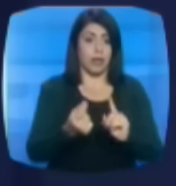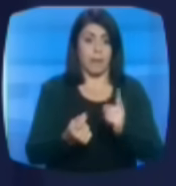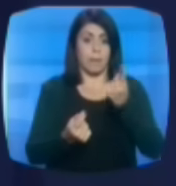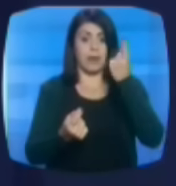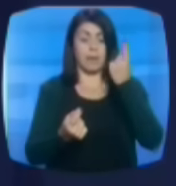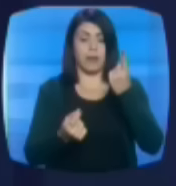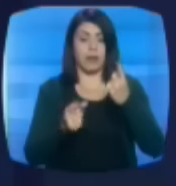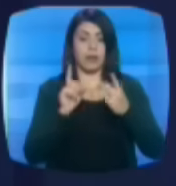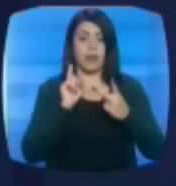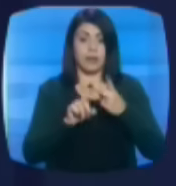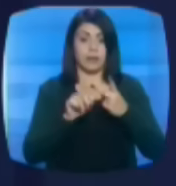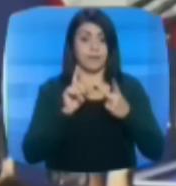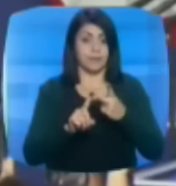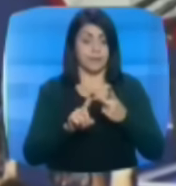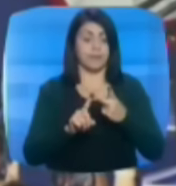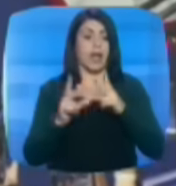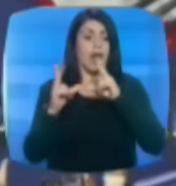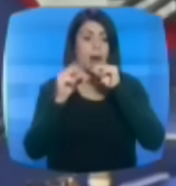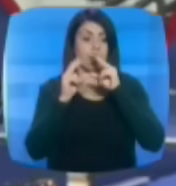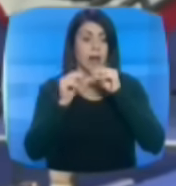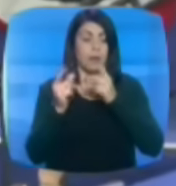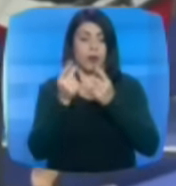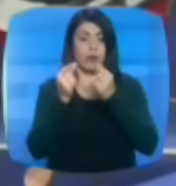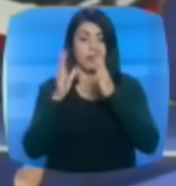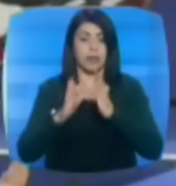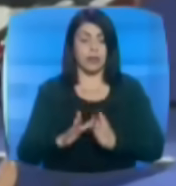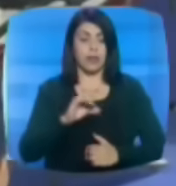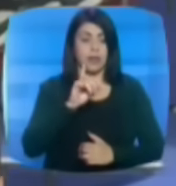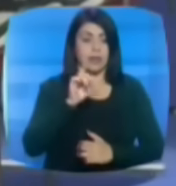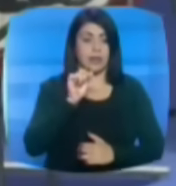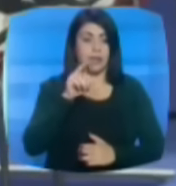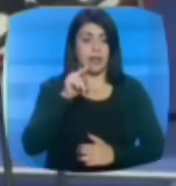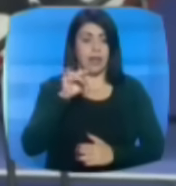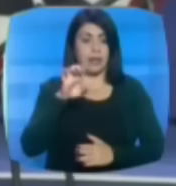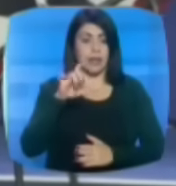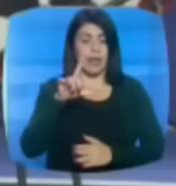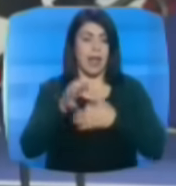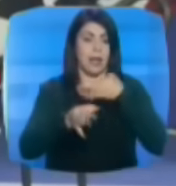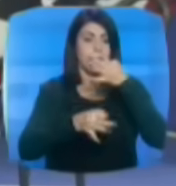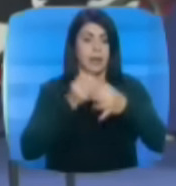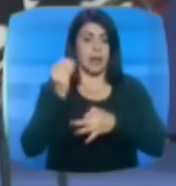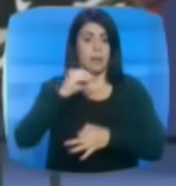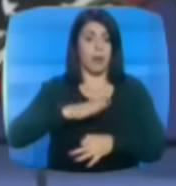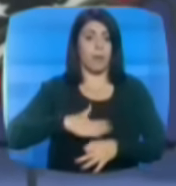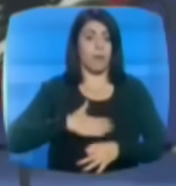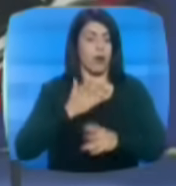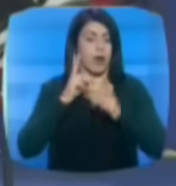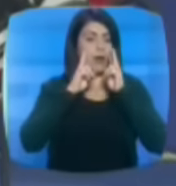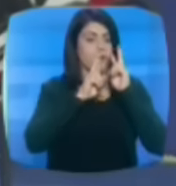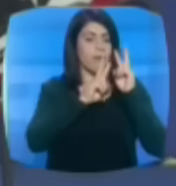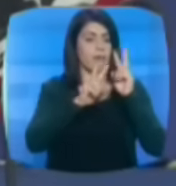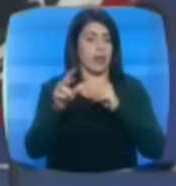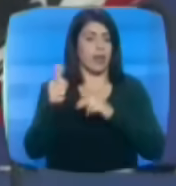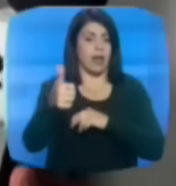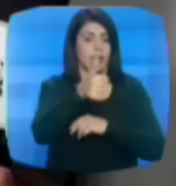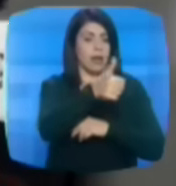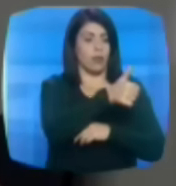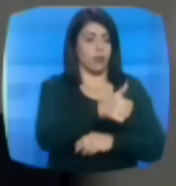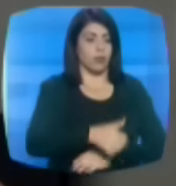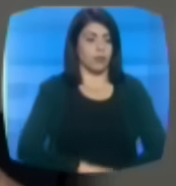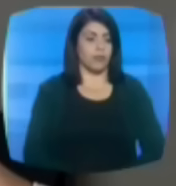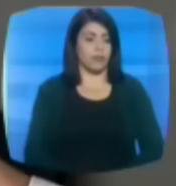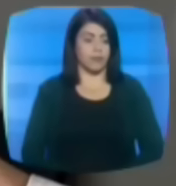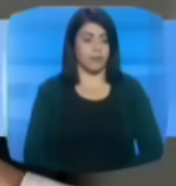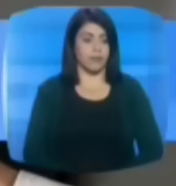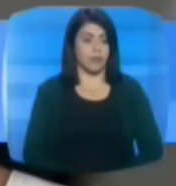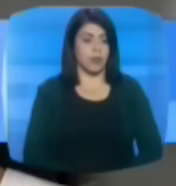ellos entre tantos. Por eso conversamos con el economista Daniel Quintero, quien nos especula un poco sobre los posibles panoramas con cada uno de los candidatos.